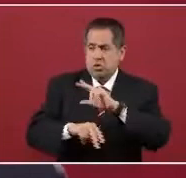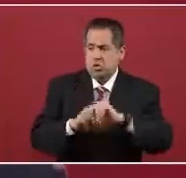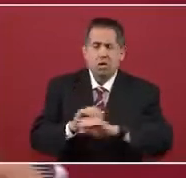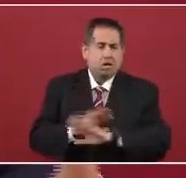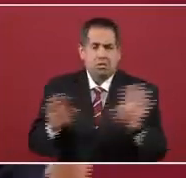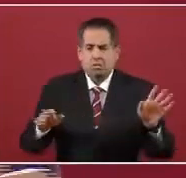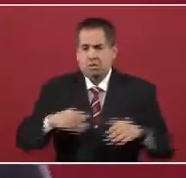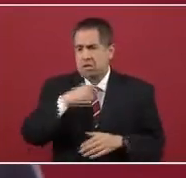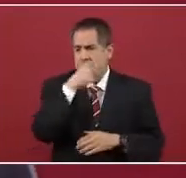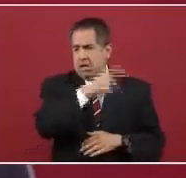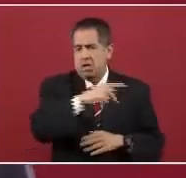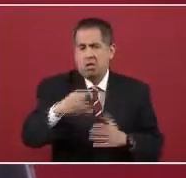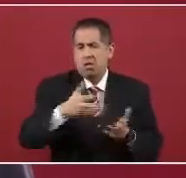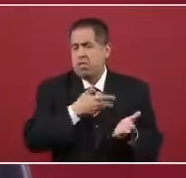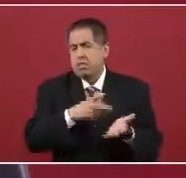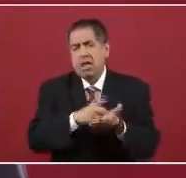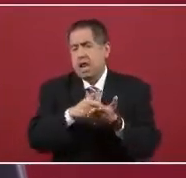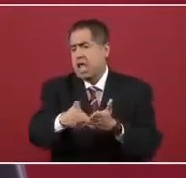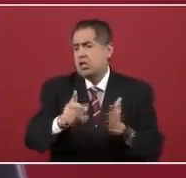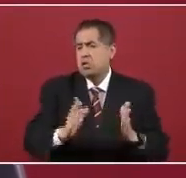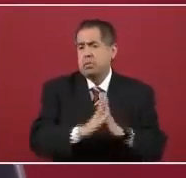su derecho de participar.